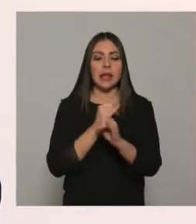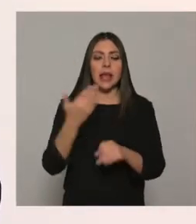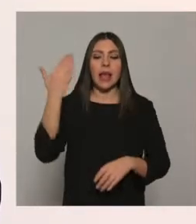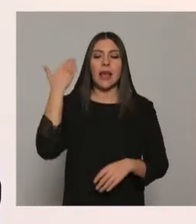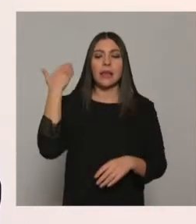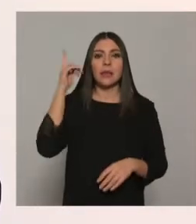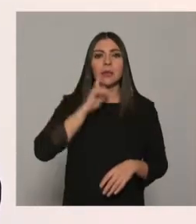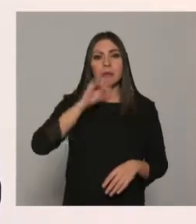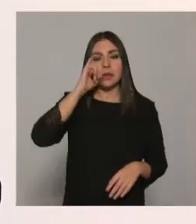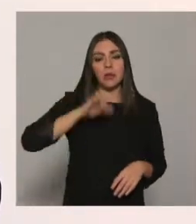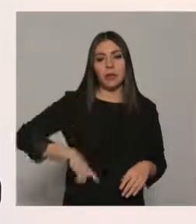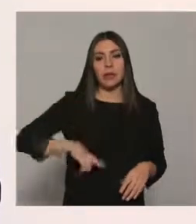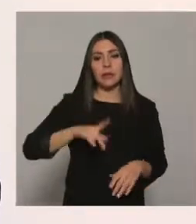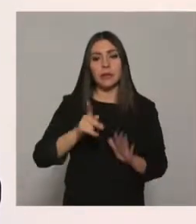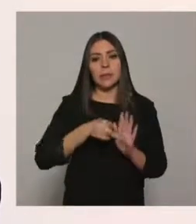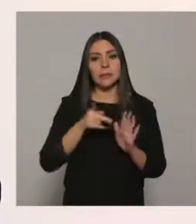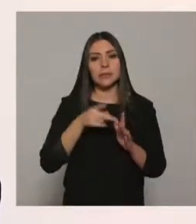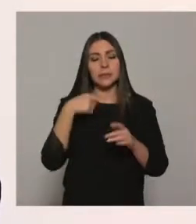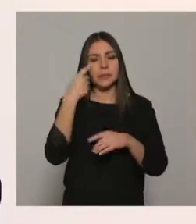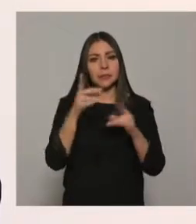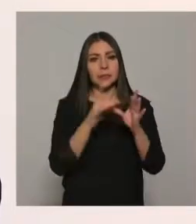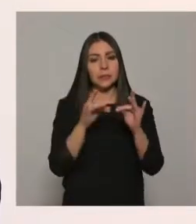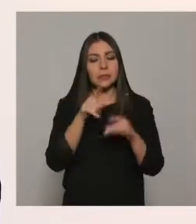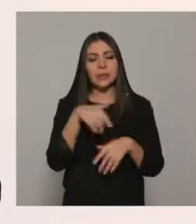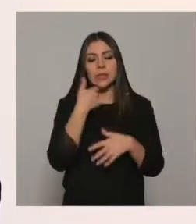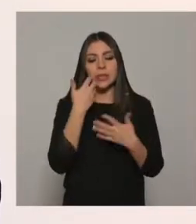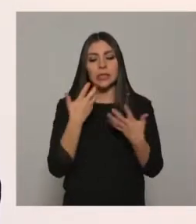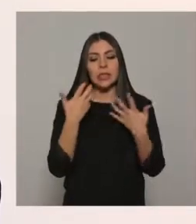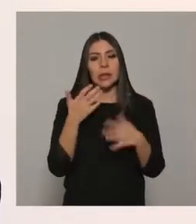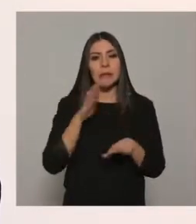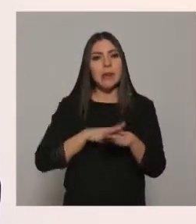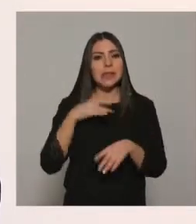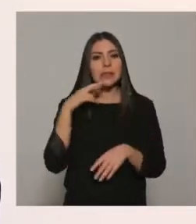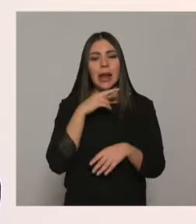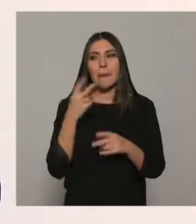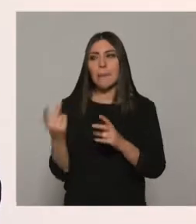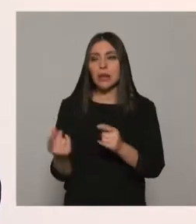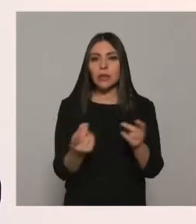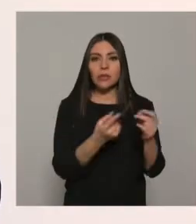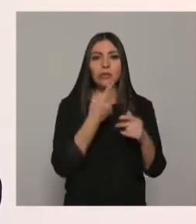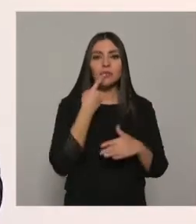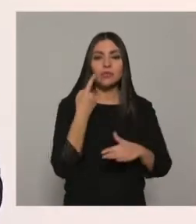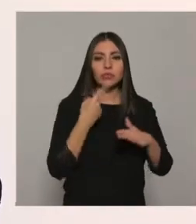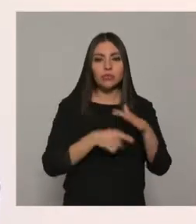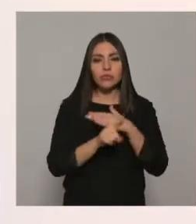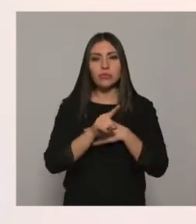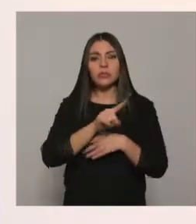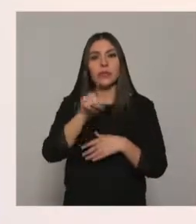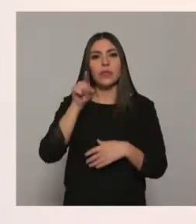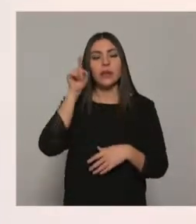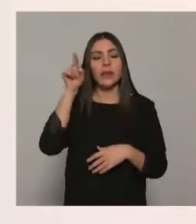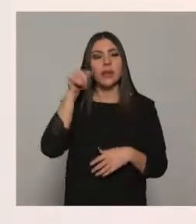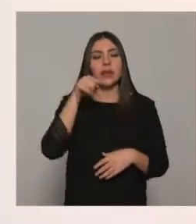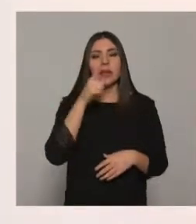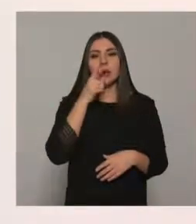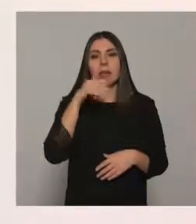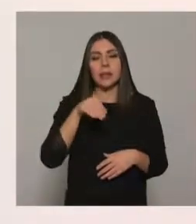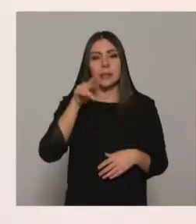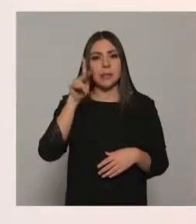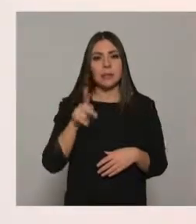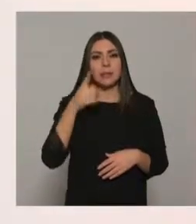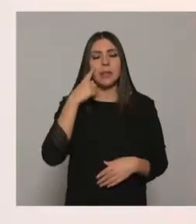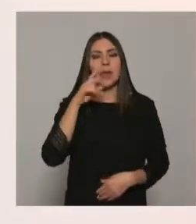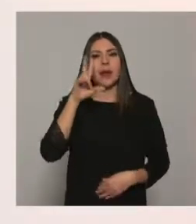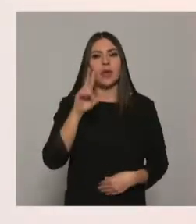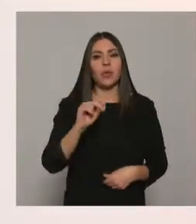gobierno, Claudia Sheinbaum, que es un esquema que busca agilizar la presentación de denuncias ante el Ministerio Público, evitarnos